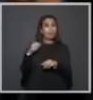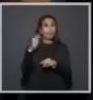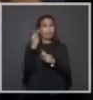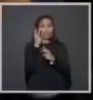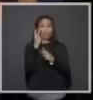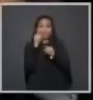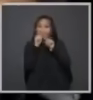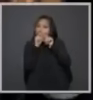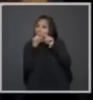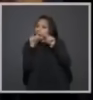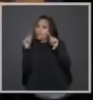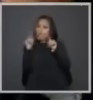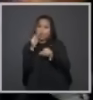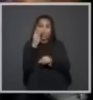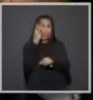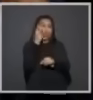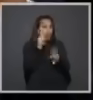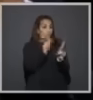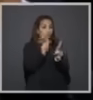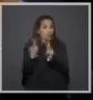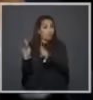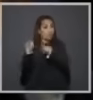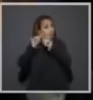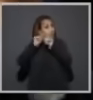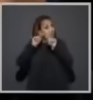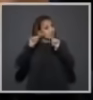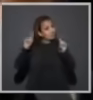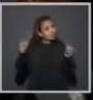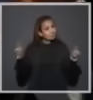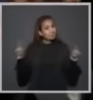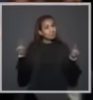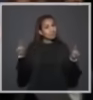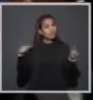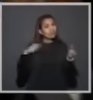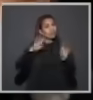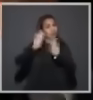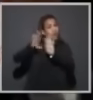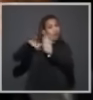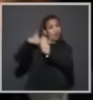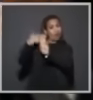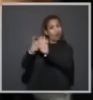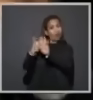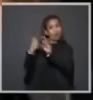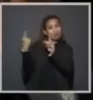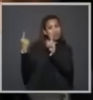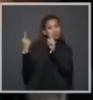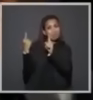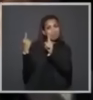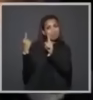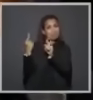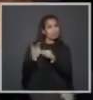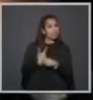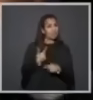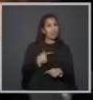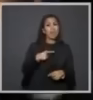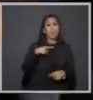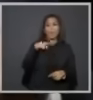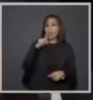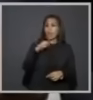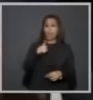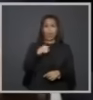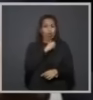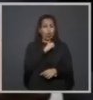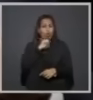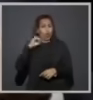planteamientos, dos posturas, dos proyectos distintos y contrapuestos, pero no los